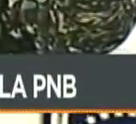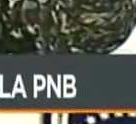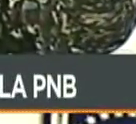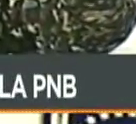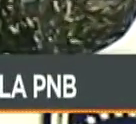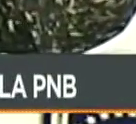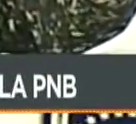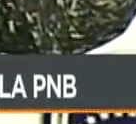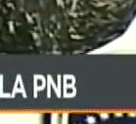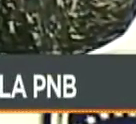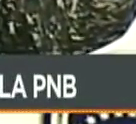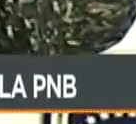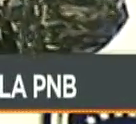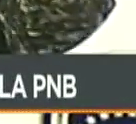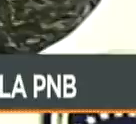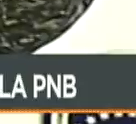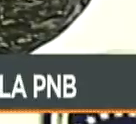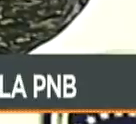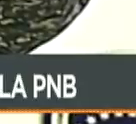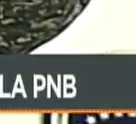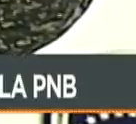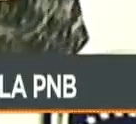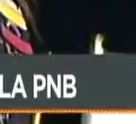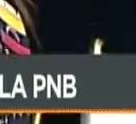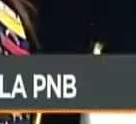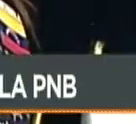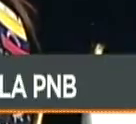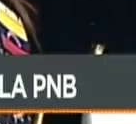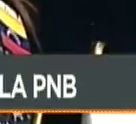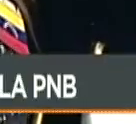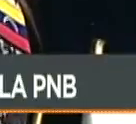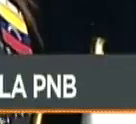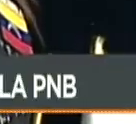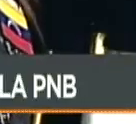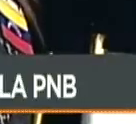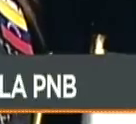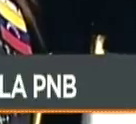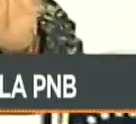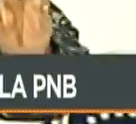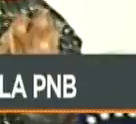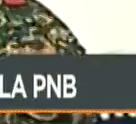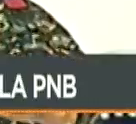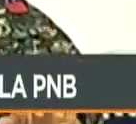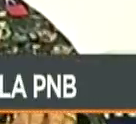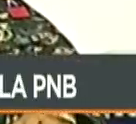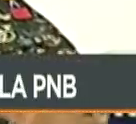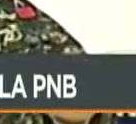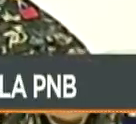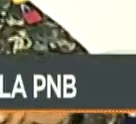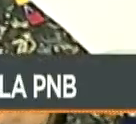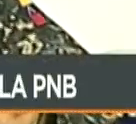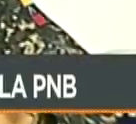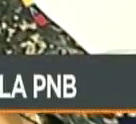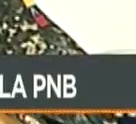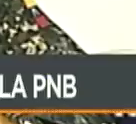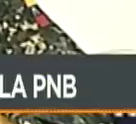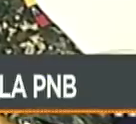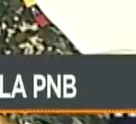sabe a quién beneficia el crimen. ¿Quién está detrás de esto? Aquí está.